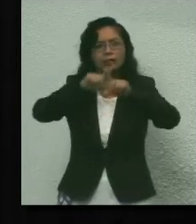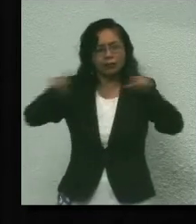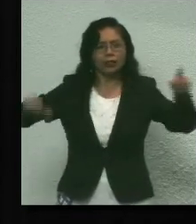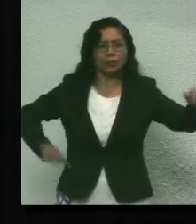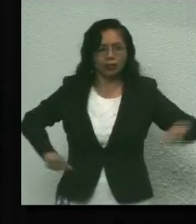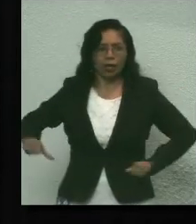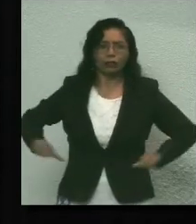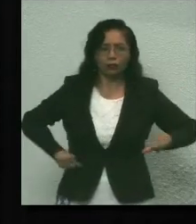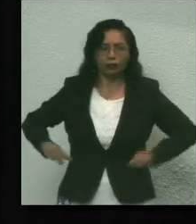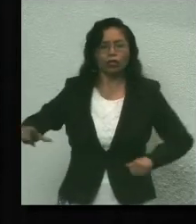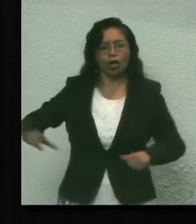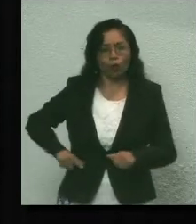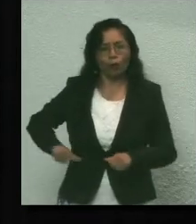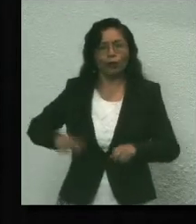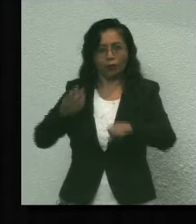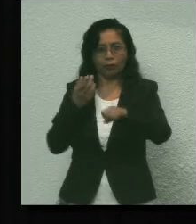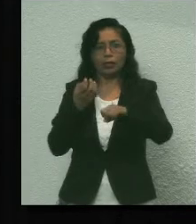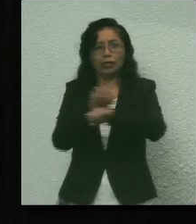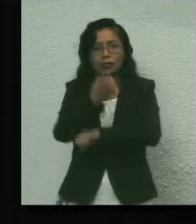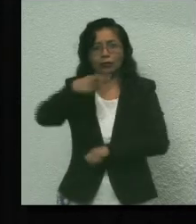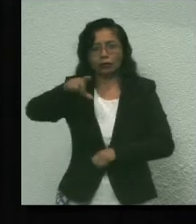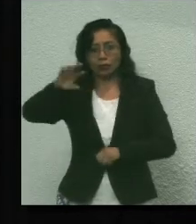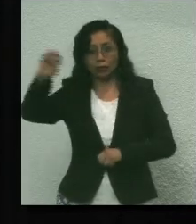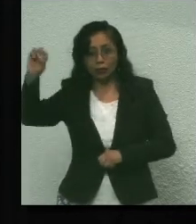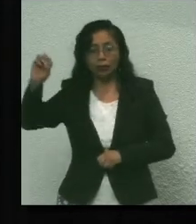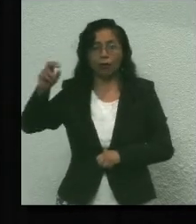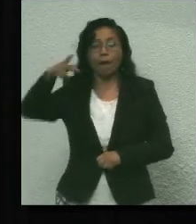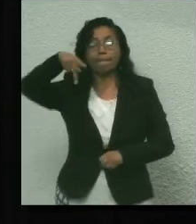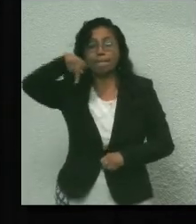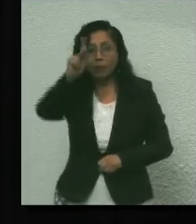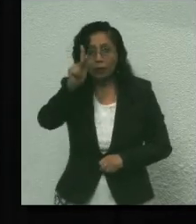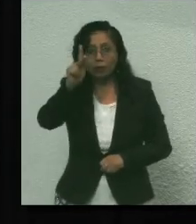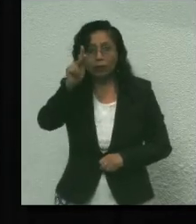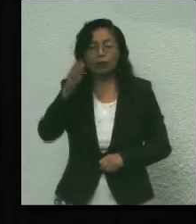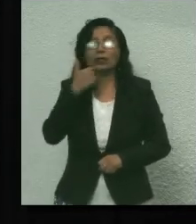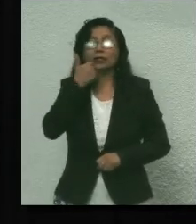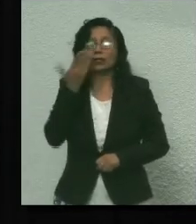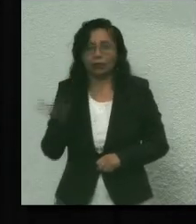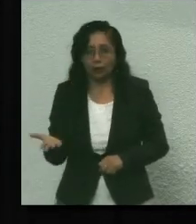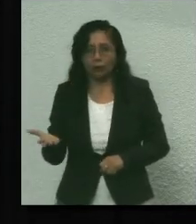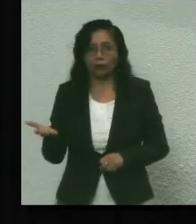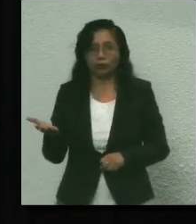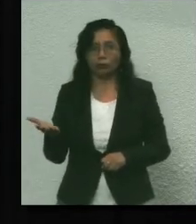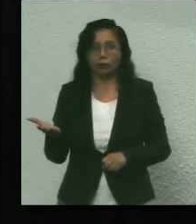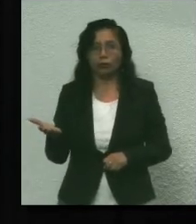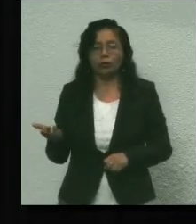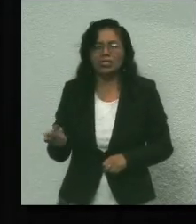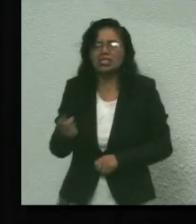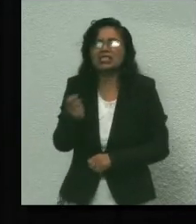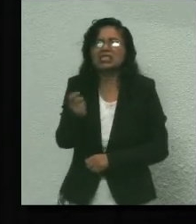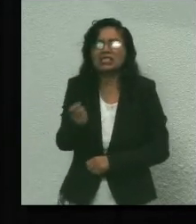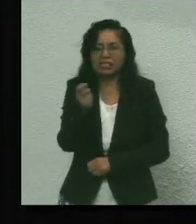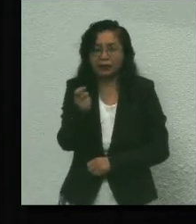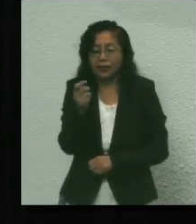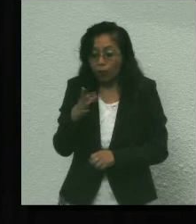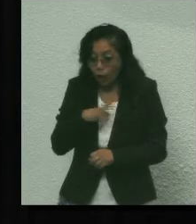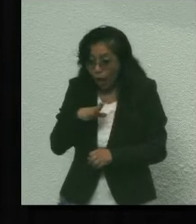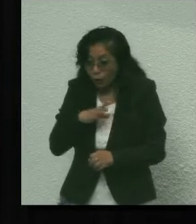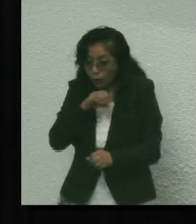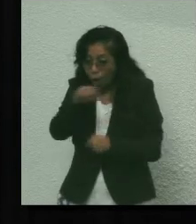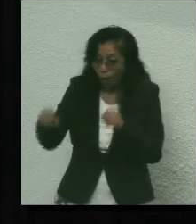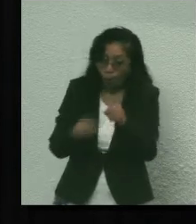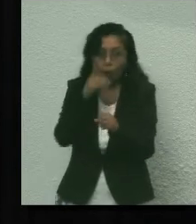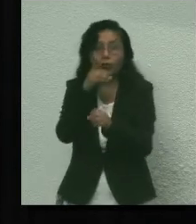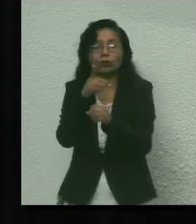el gobierno del estado pero creemos que este momento significa una oportunidad más